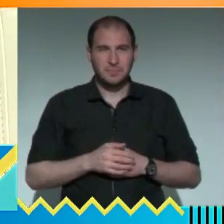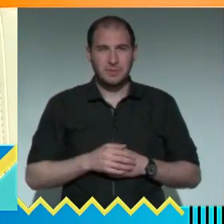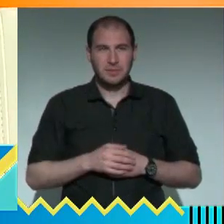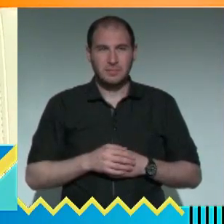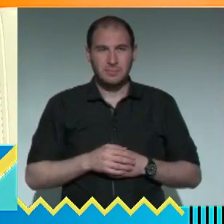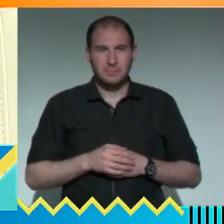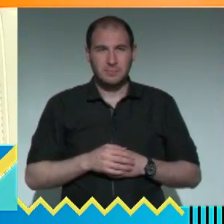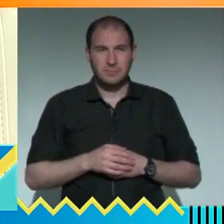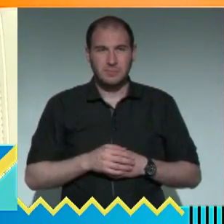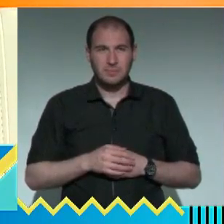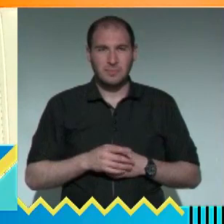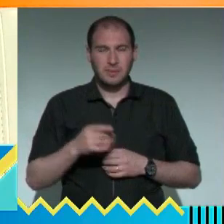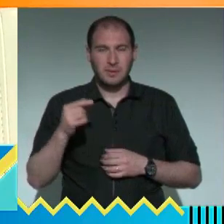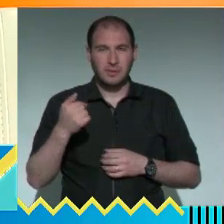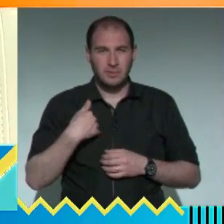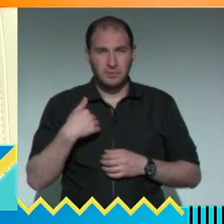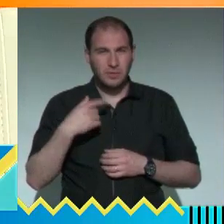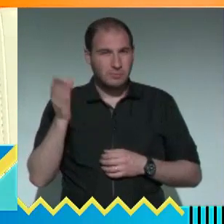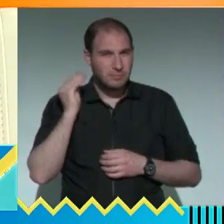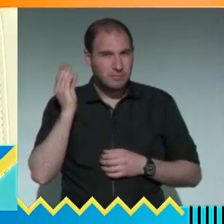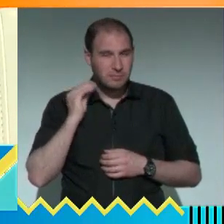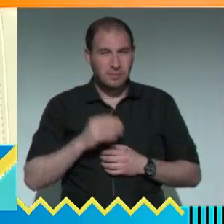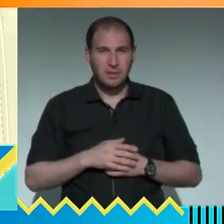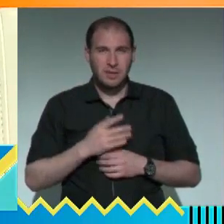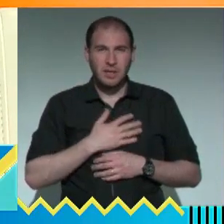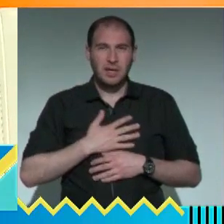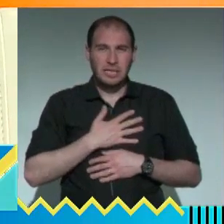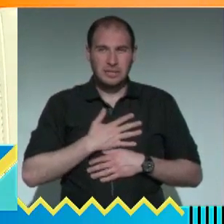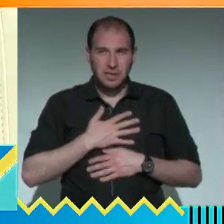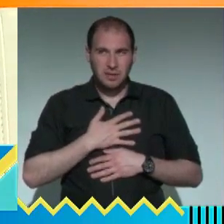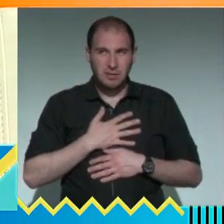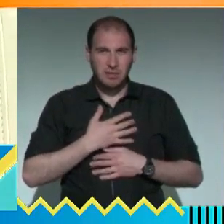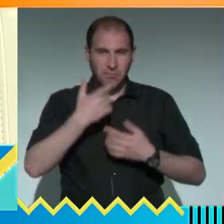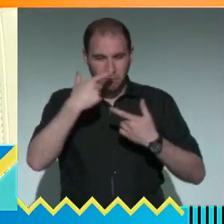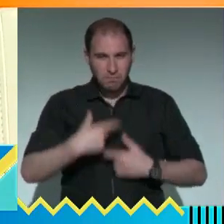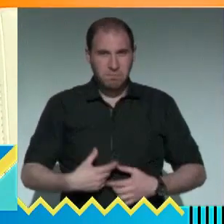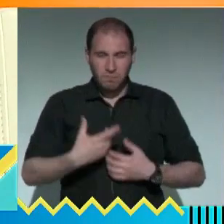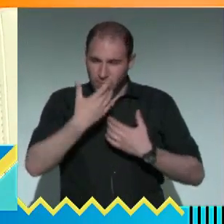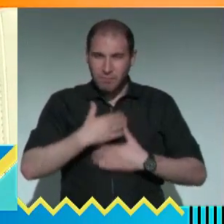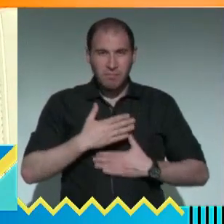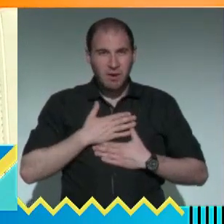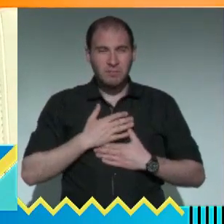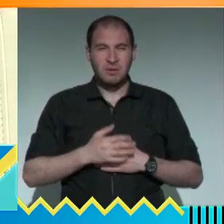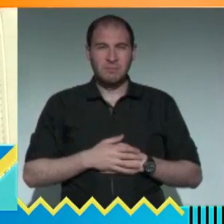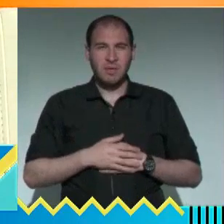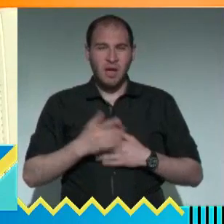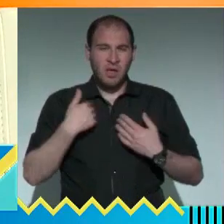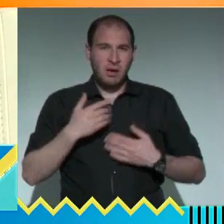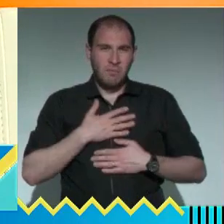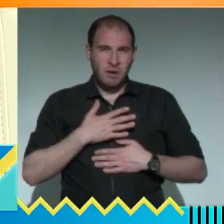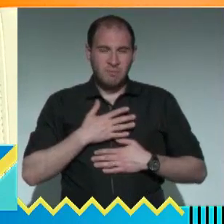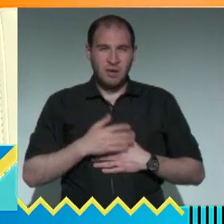muy... O sea, yo cuando la escuché la siento como muy, muy humano. O sea, muy humano, digo, hablando de algo propio